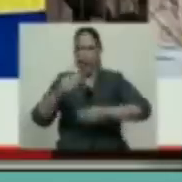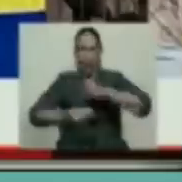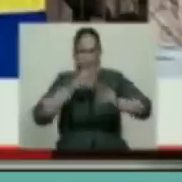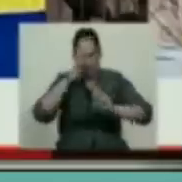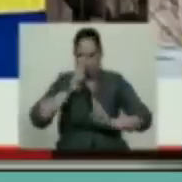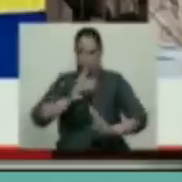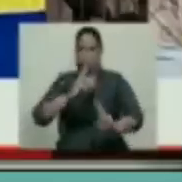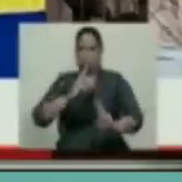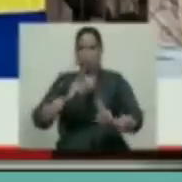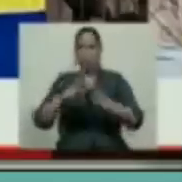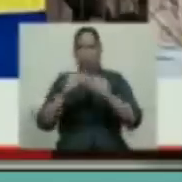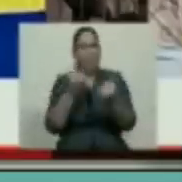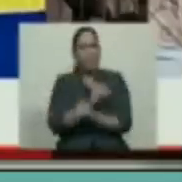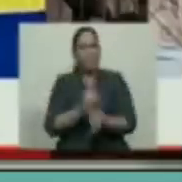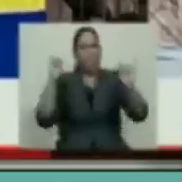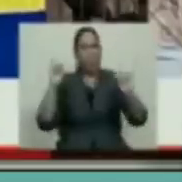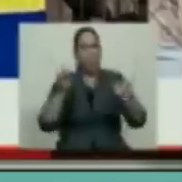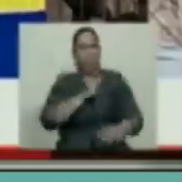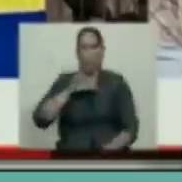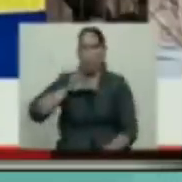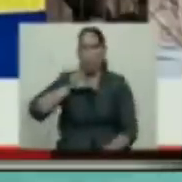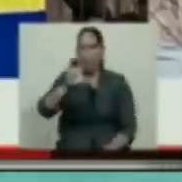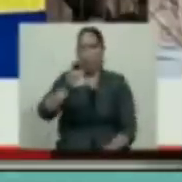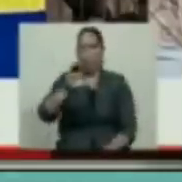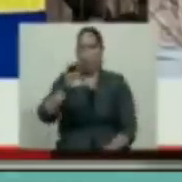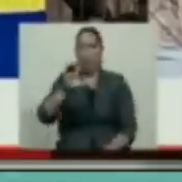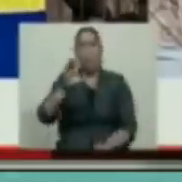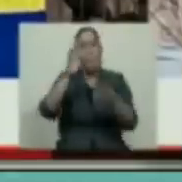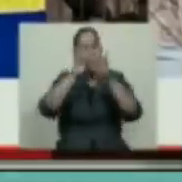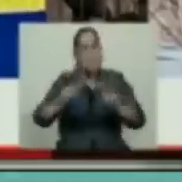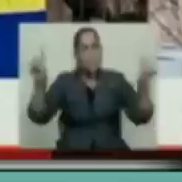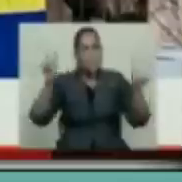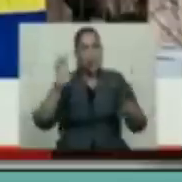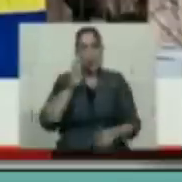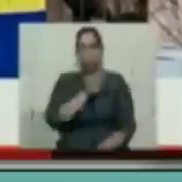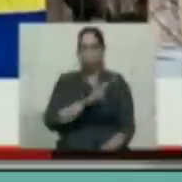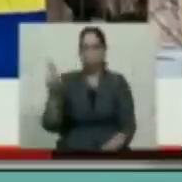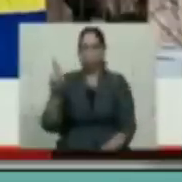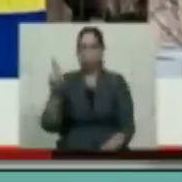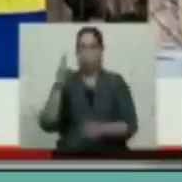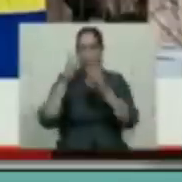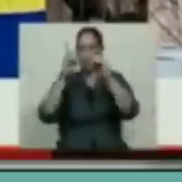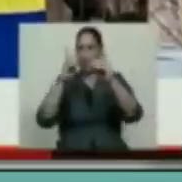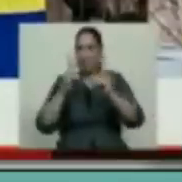Maduro, donde, además de los presidentes que lo apoyan, Evo Morales,